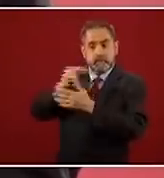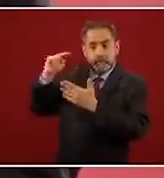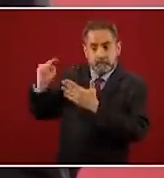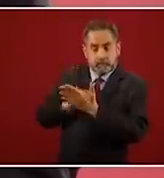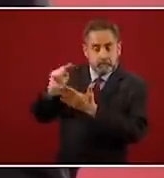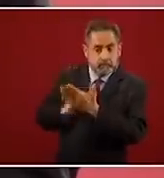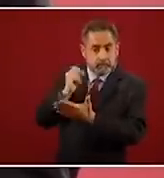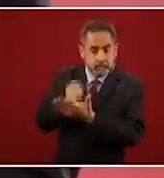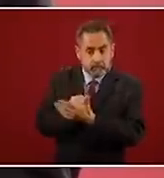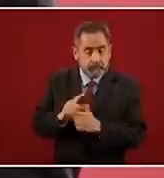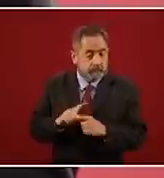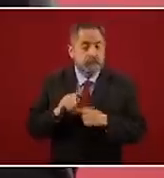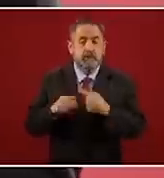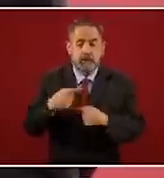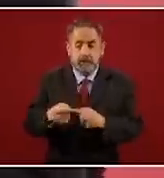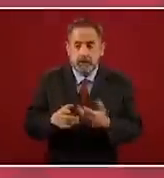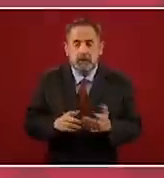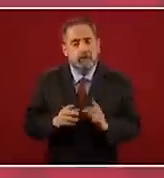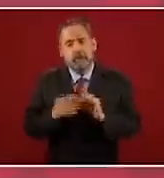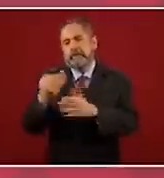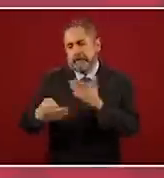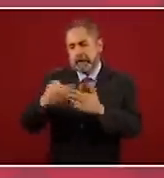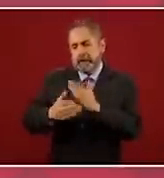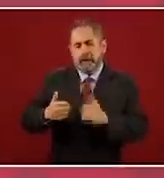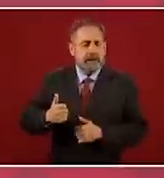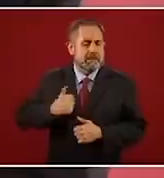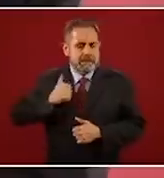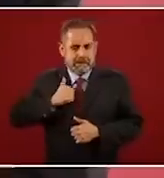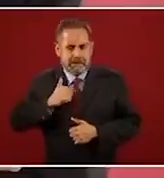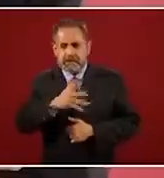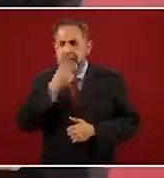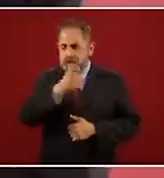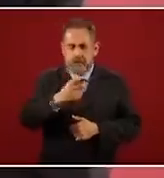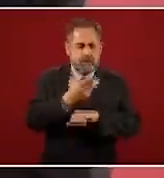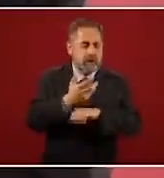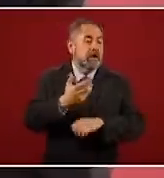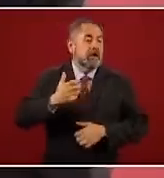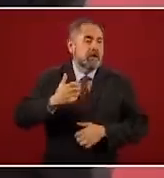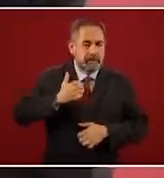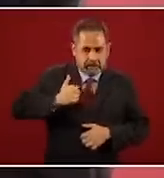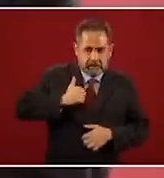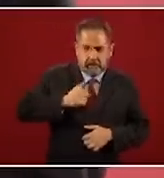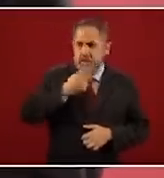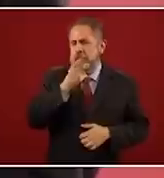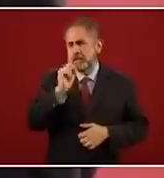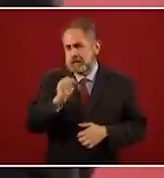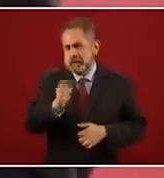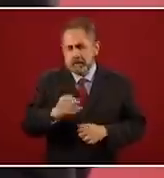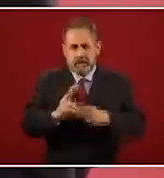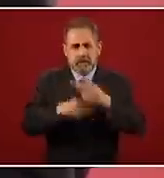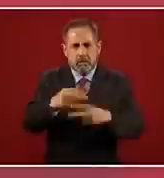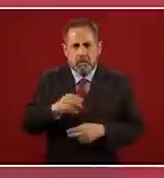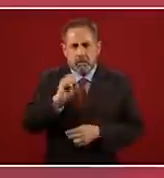de hoy, aunque queda Canadá, ya dijeron los canadienses, ya aceptaron, van